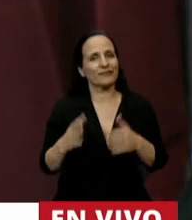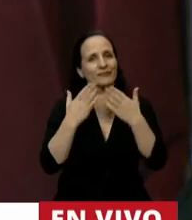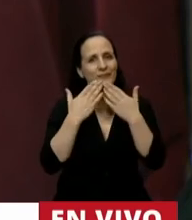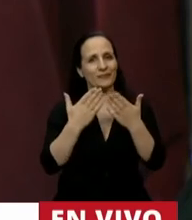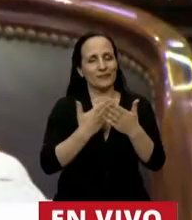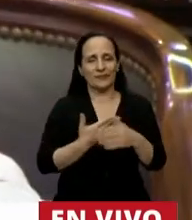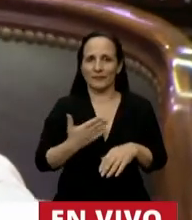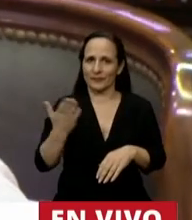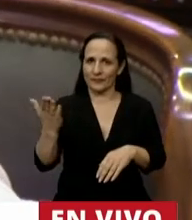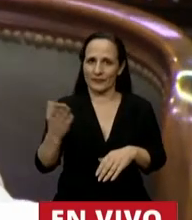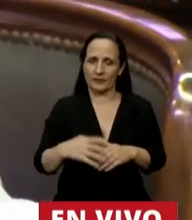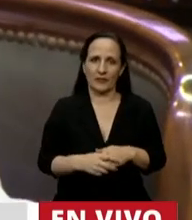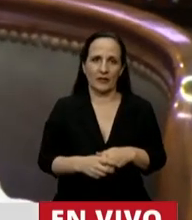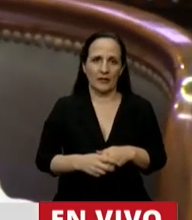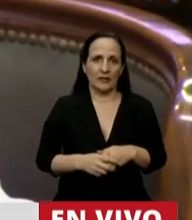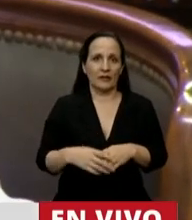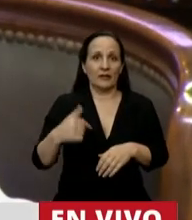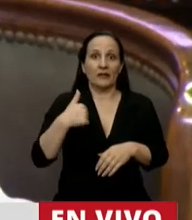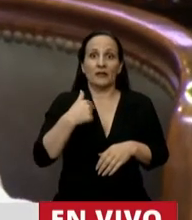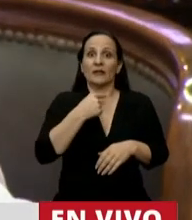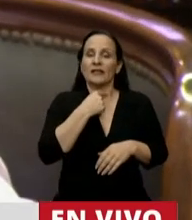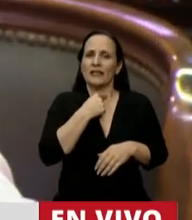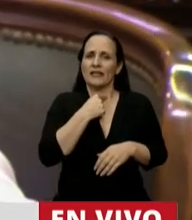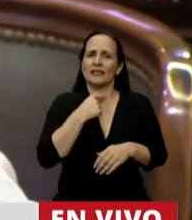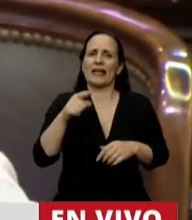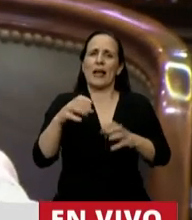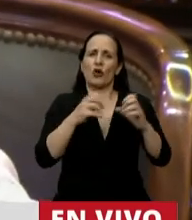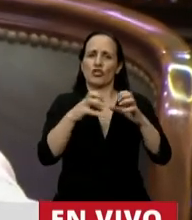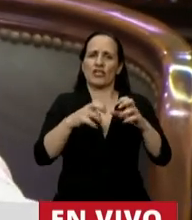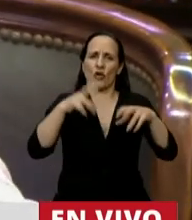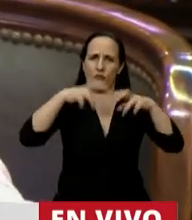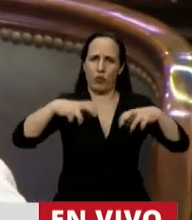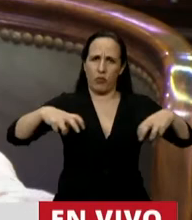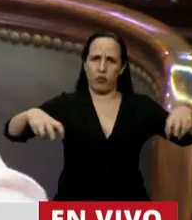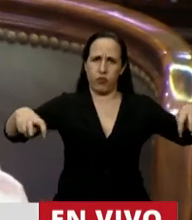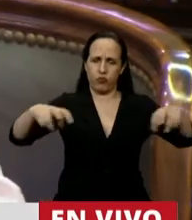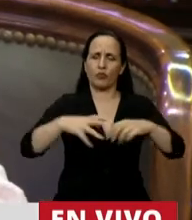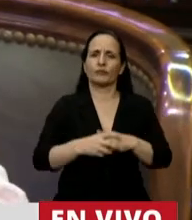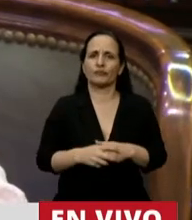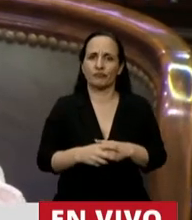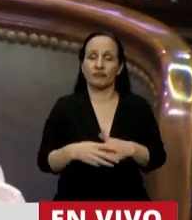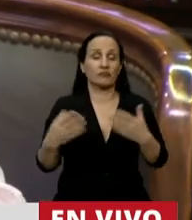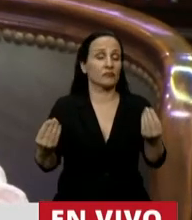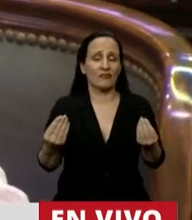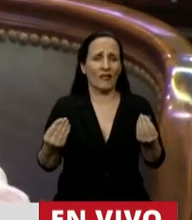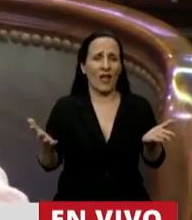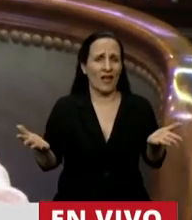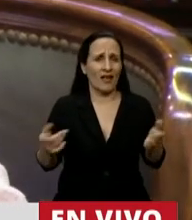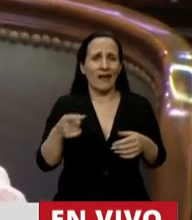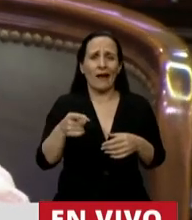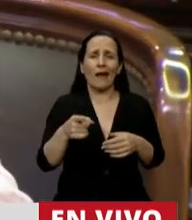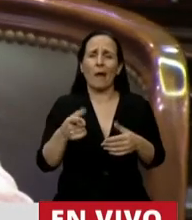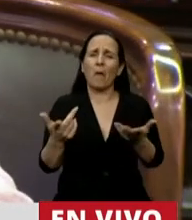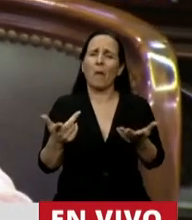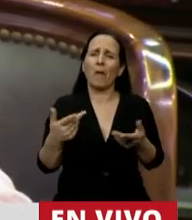Gracias, señor presidente. Queremos sesiones presenciales, presidente. En primer lugar, lo que está fuera de toda duda es que no se trata